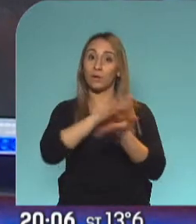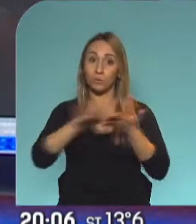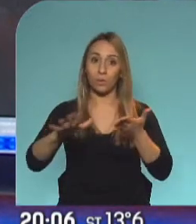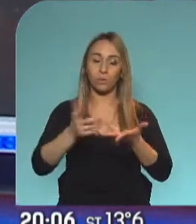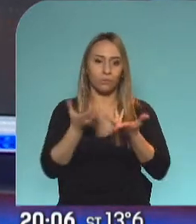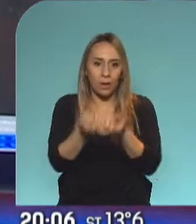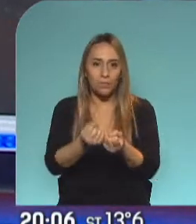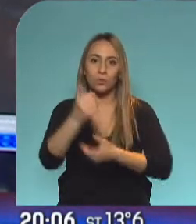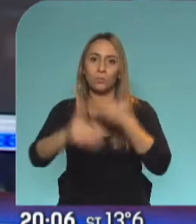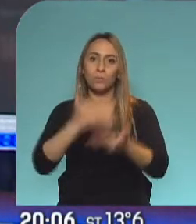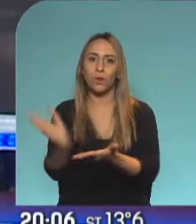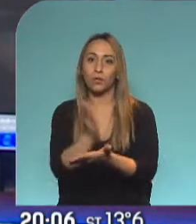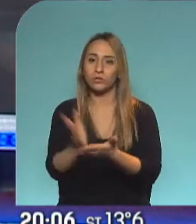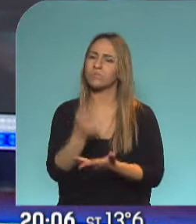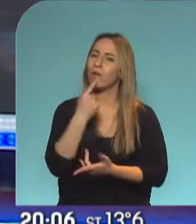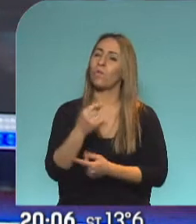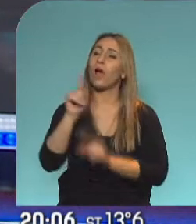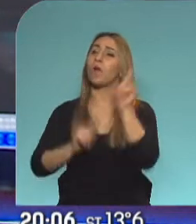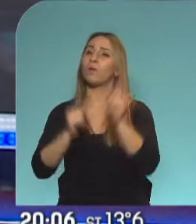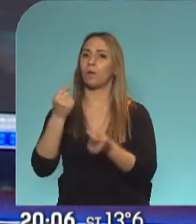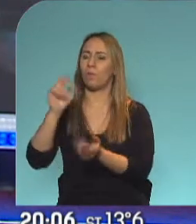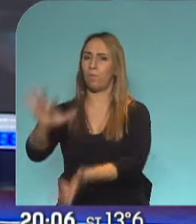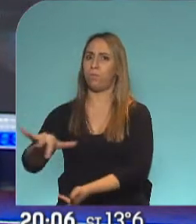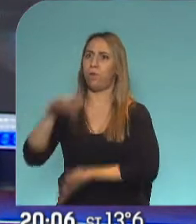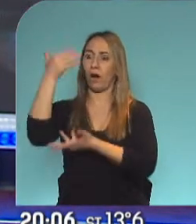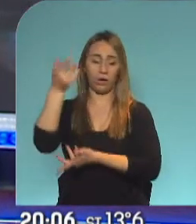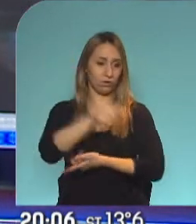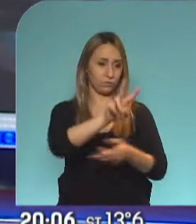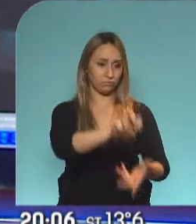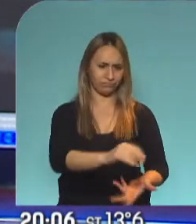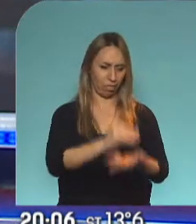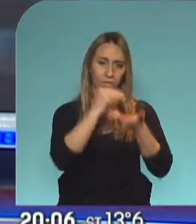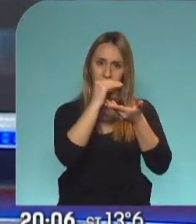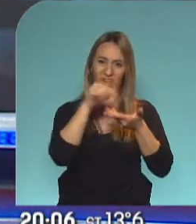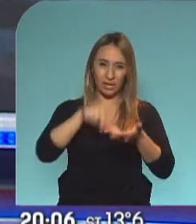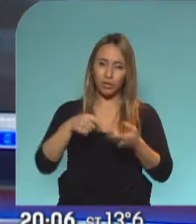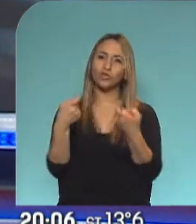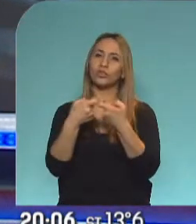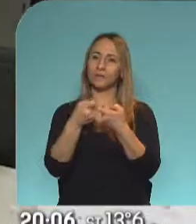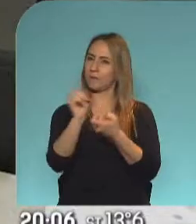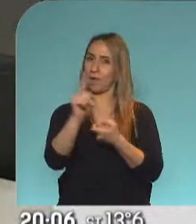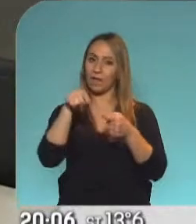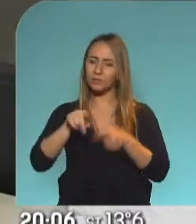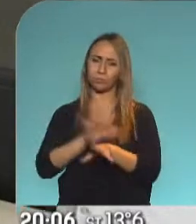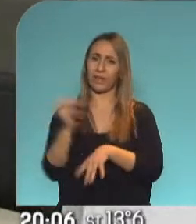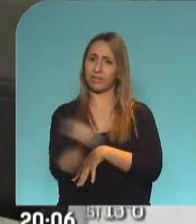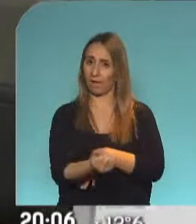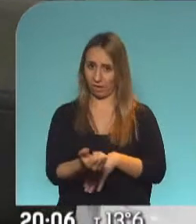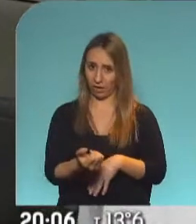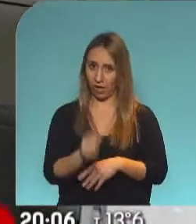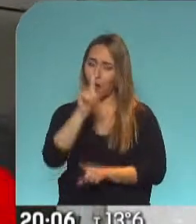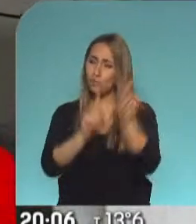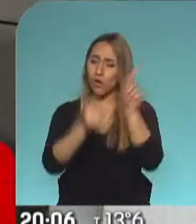señaló, cuando uno gana mucho y otros poco, eso no es una sociedad, es una estafa. Los que piensan que la